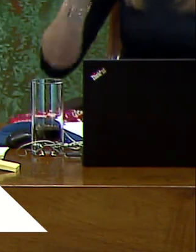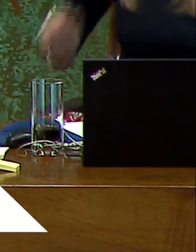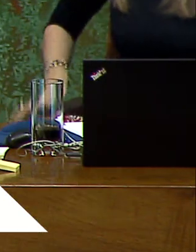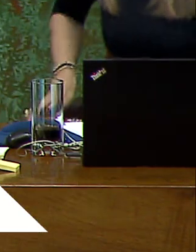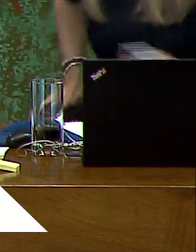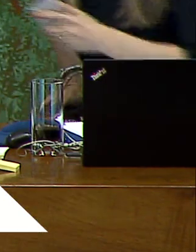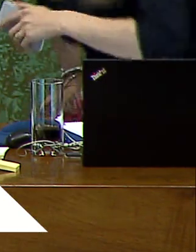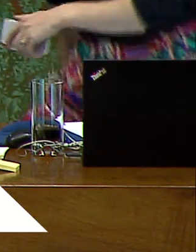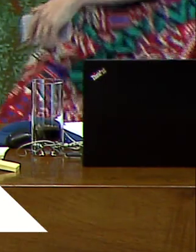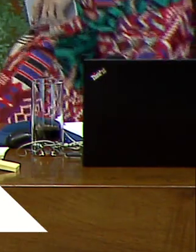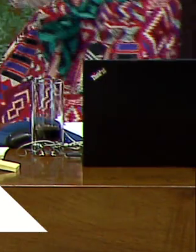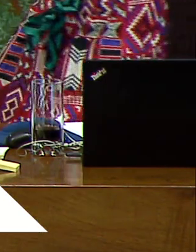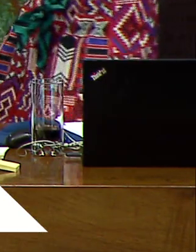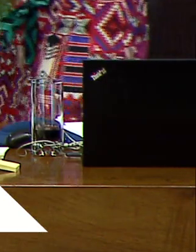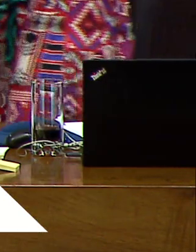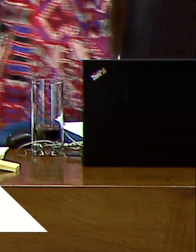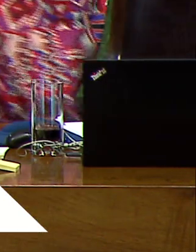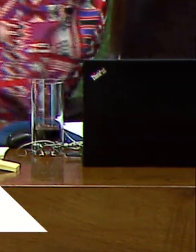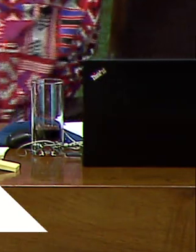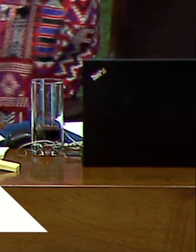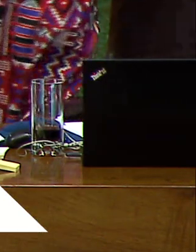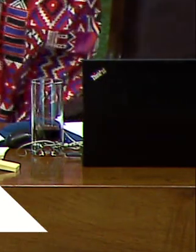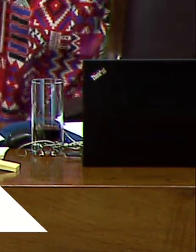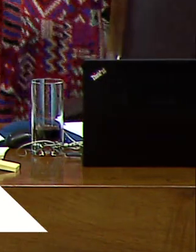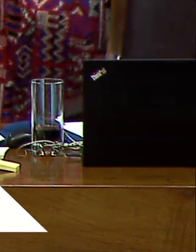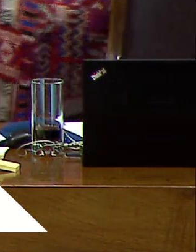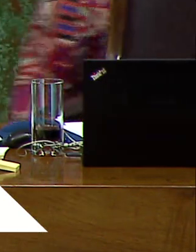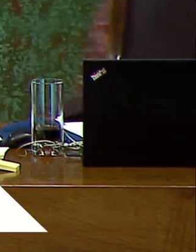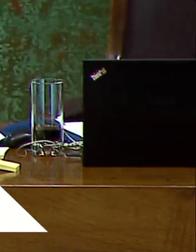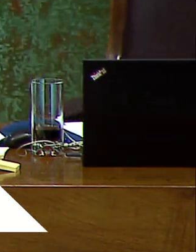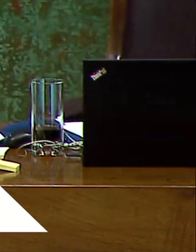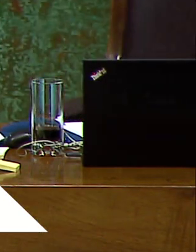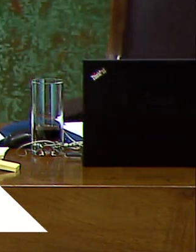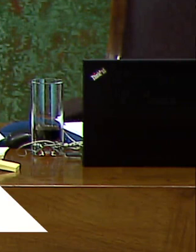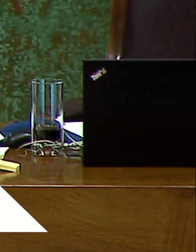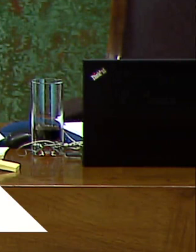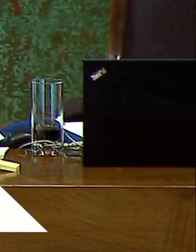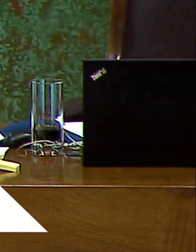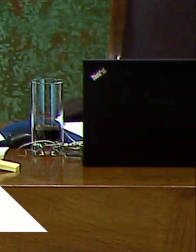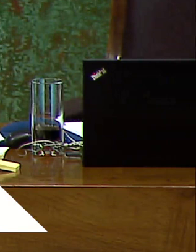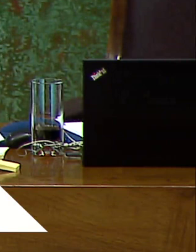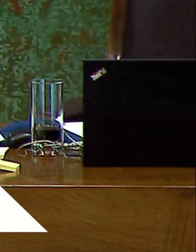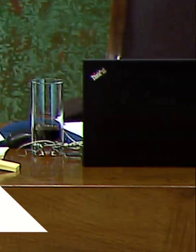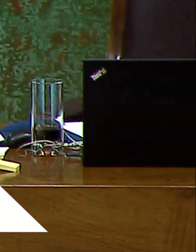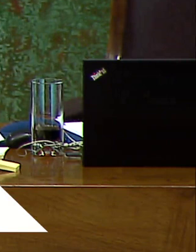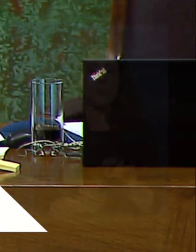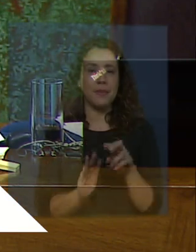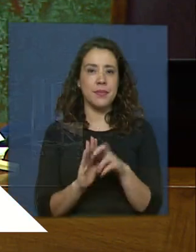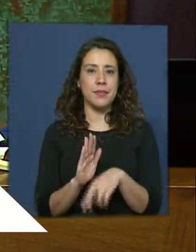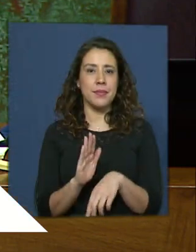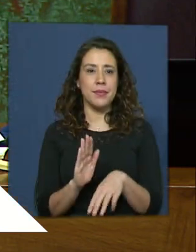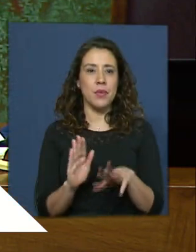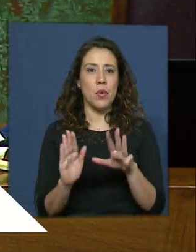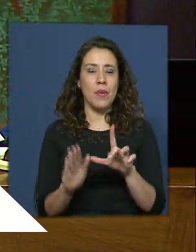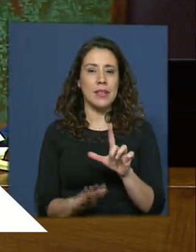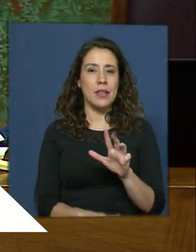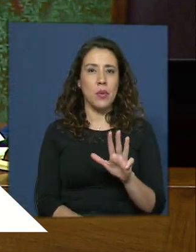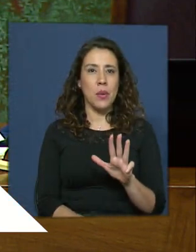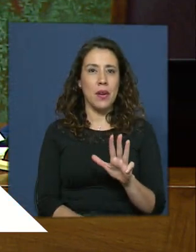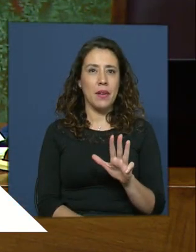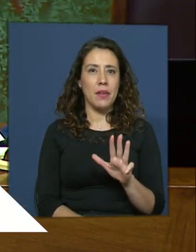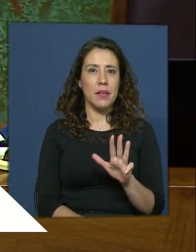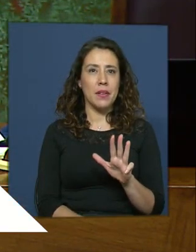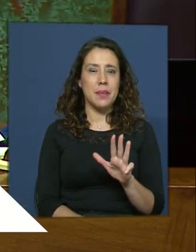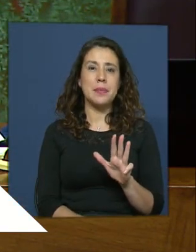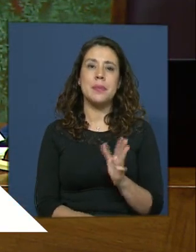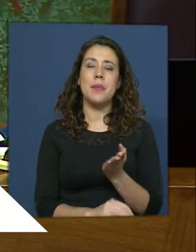Ahora sí, entramos en el tiempo de acuerdos y resoluciones. Corresponde tratar la resolución 979 en virtud de la cual